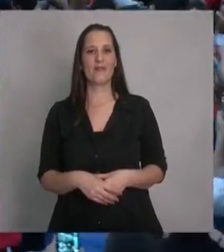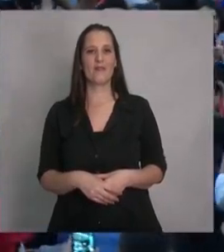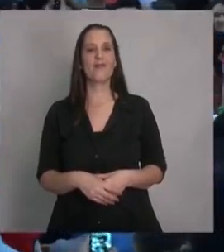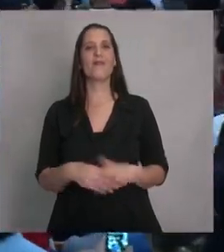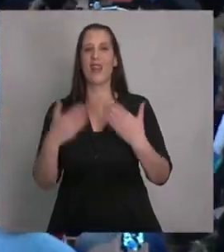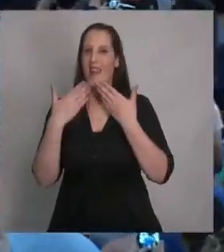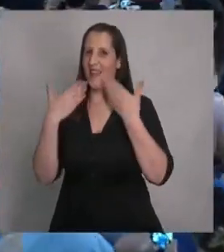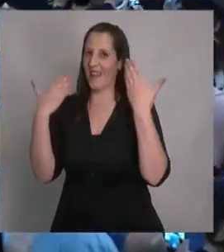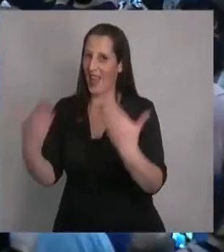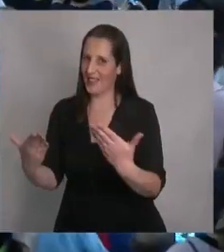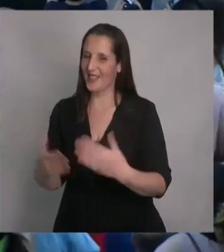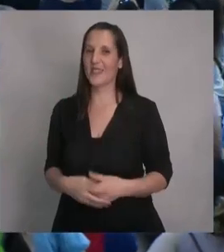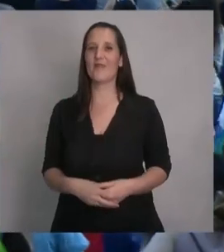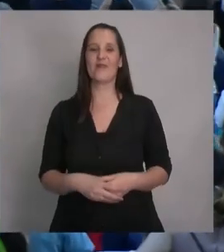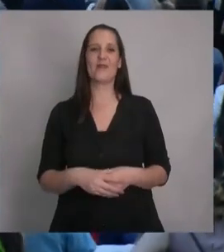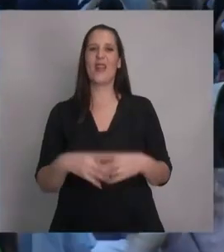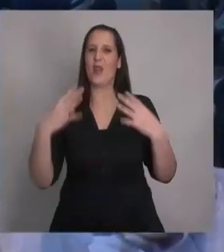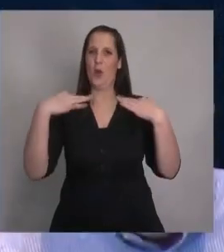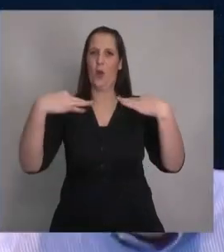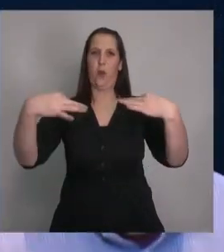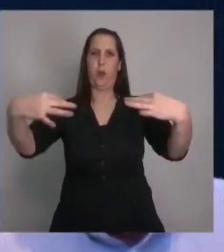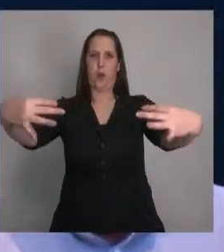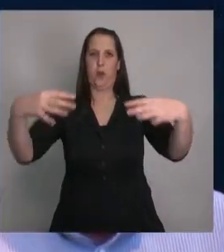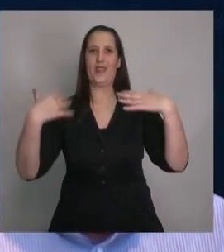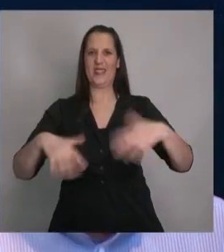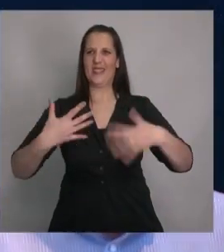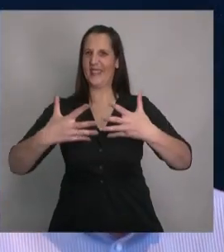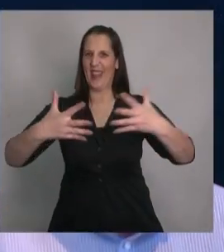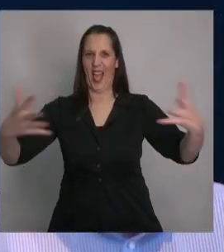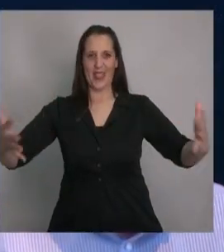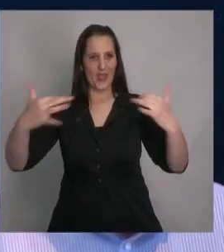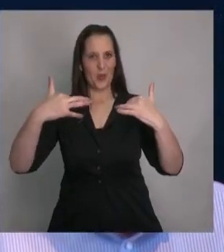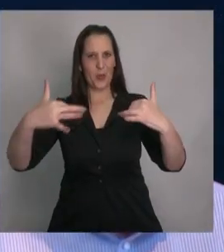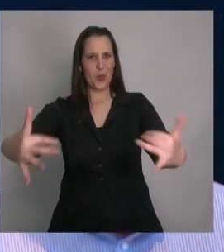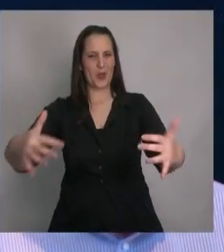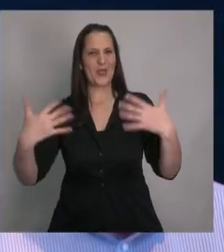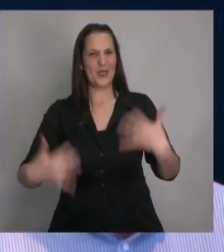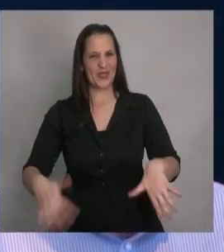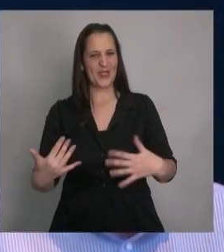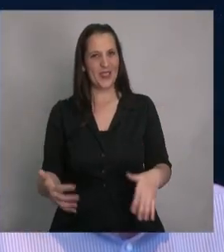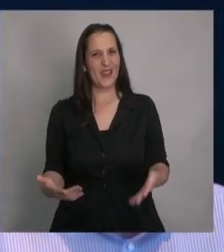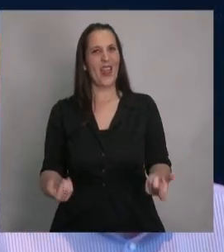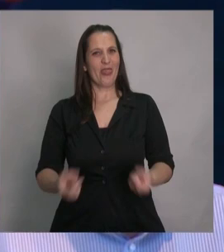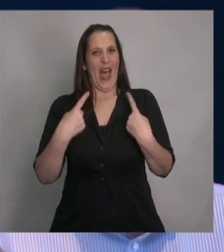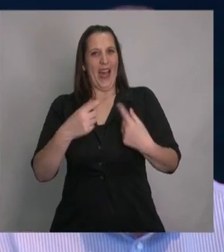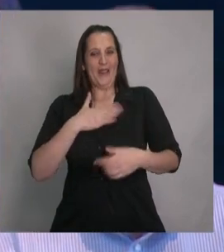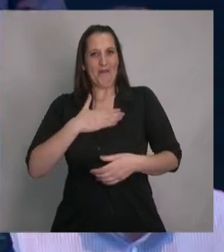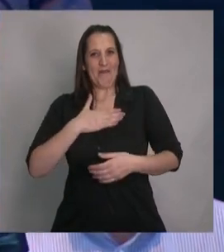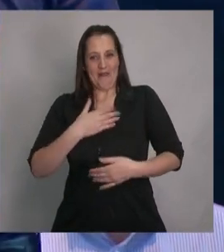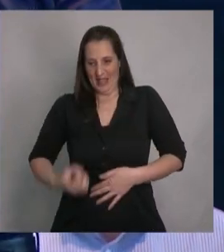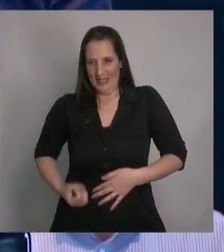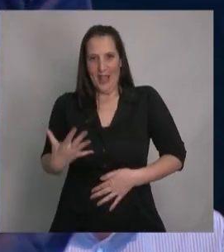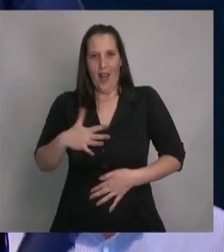Gracias. Un auditorio tan grande como este le da a uno ganas de la